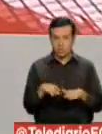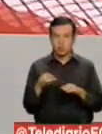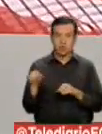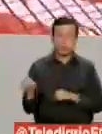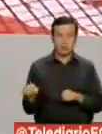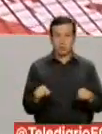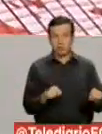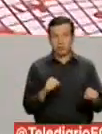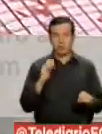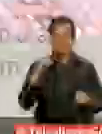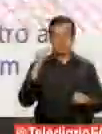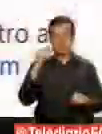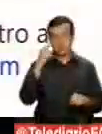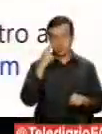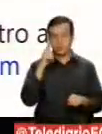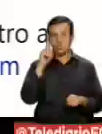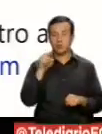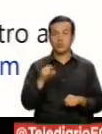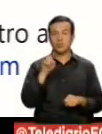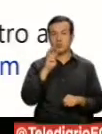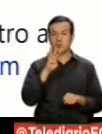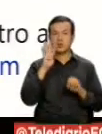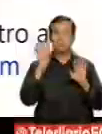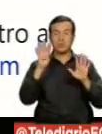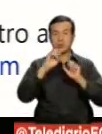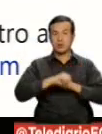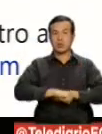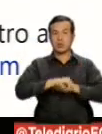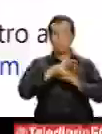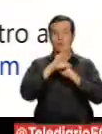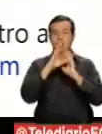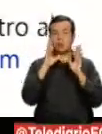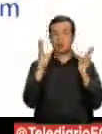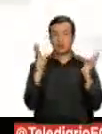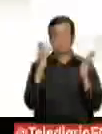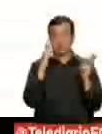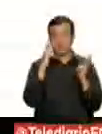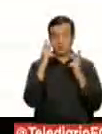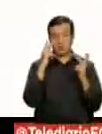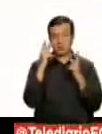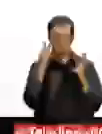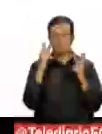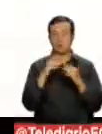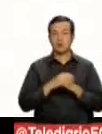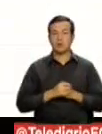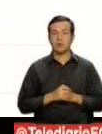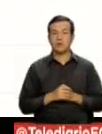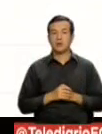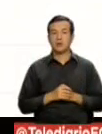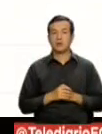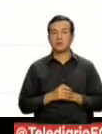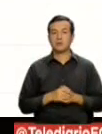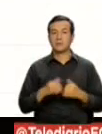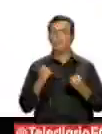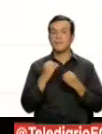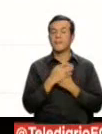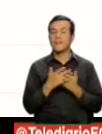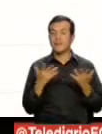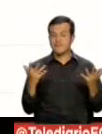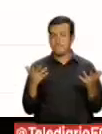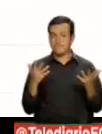sismo también más adelante a la 1:49 de la mañana. Vamos a revisarlo en esta oportunidad.